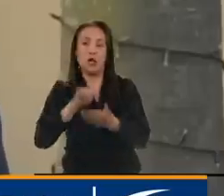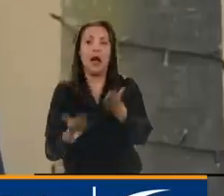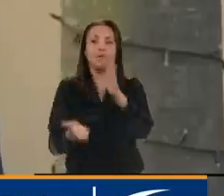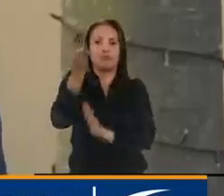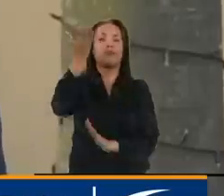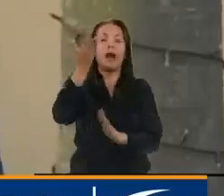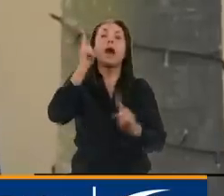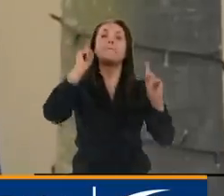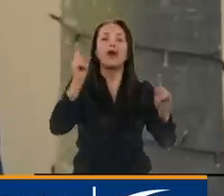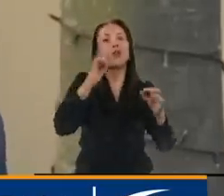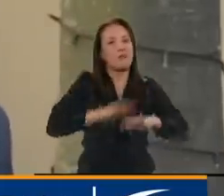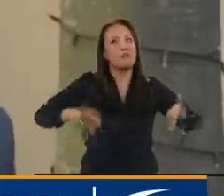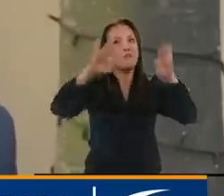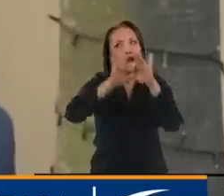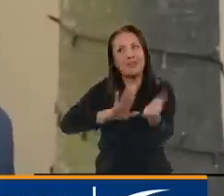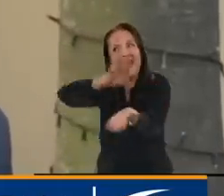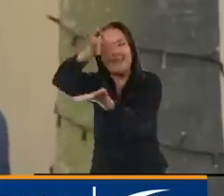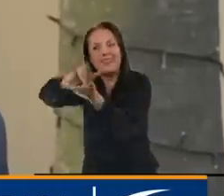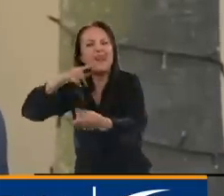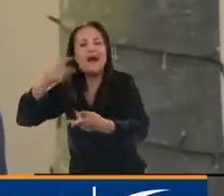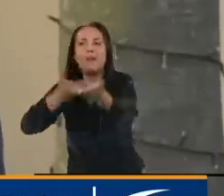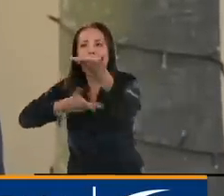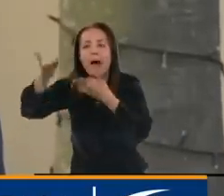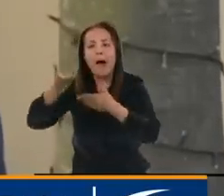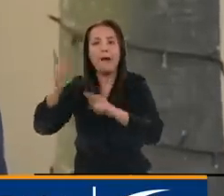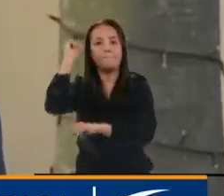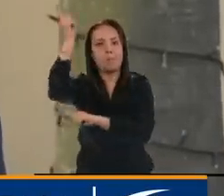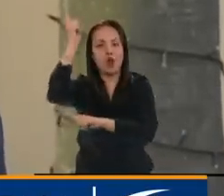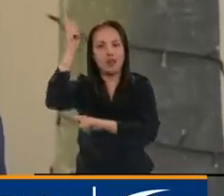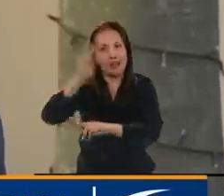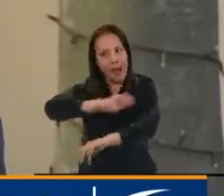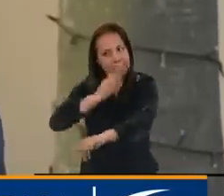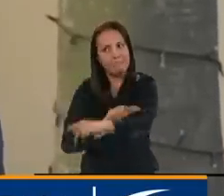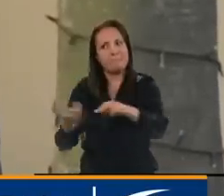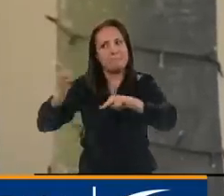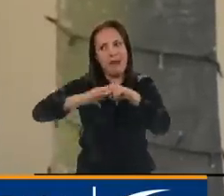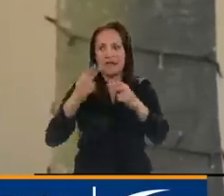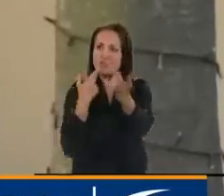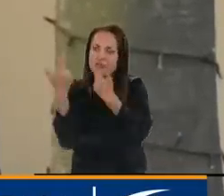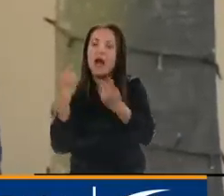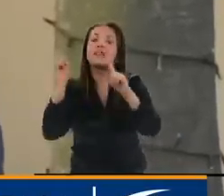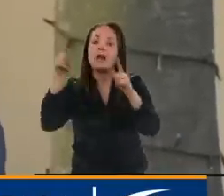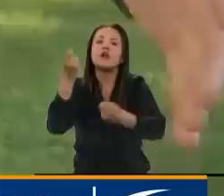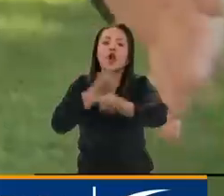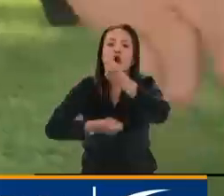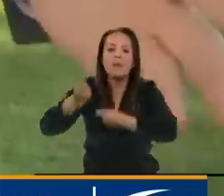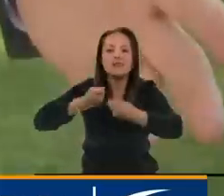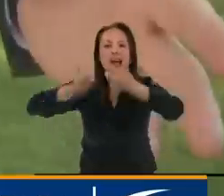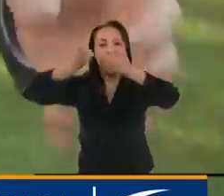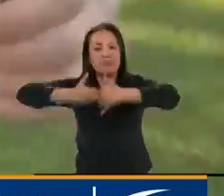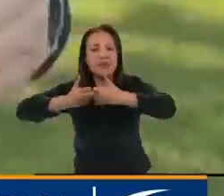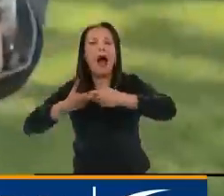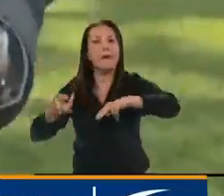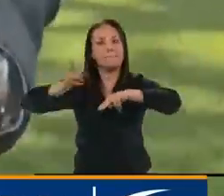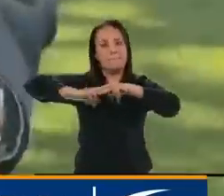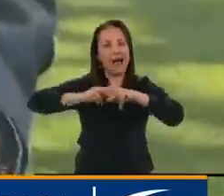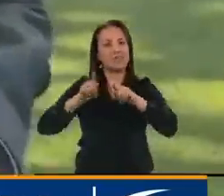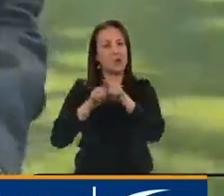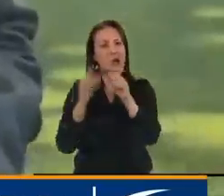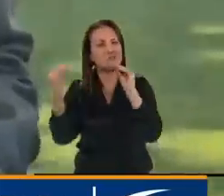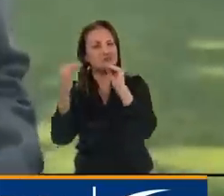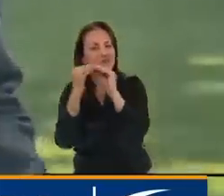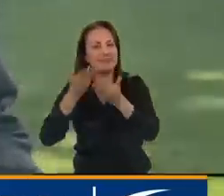para fortalecer esa relación política entre los dos gobiernos, pero también profundizar las relaciones comerciales y empresariales. Sin embargo, hay